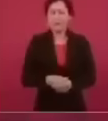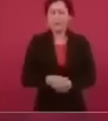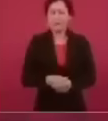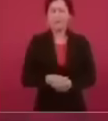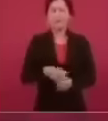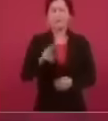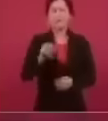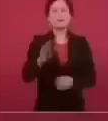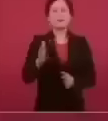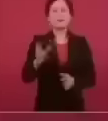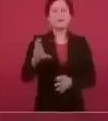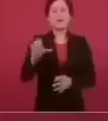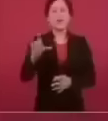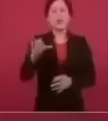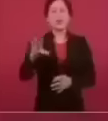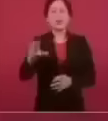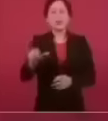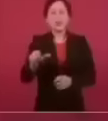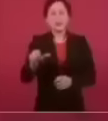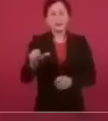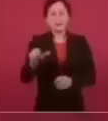de Calica,